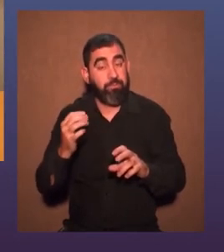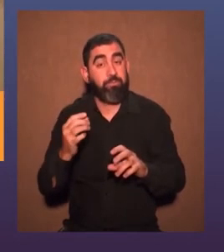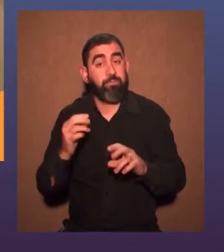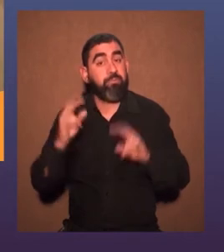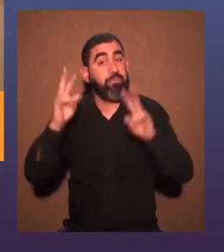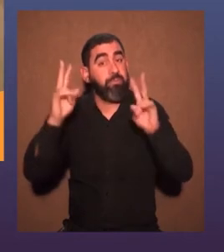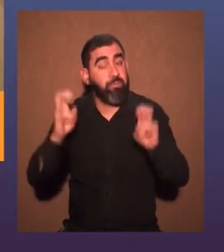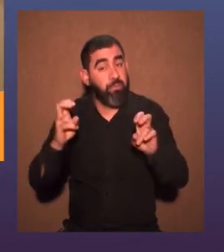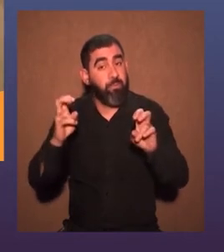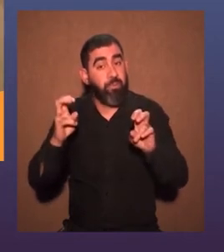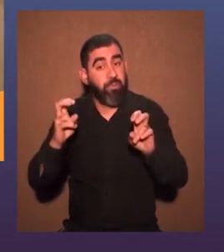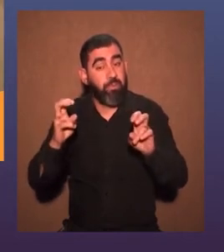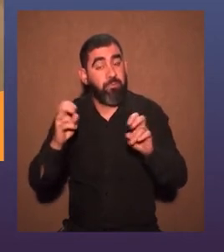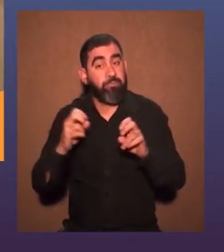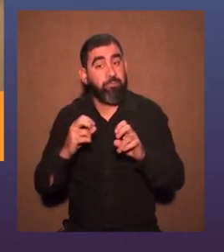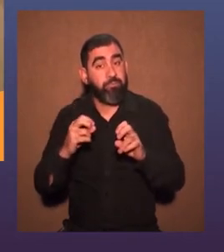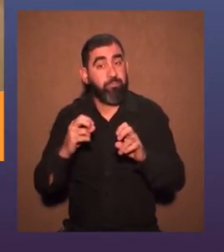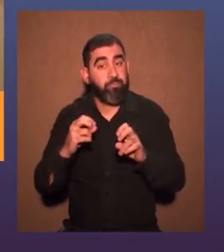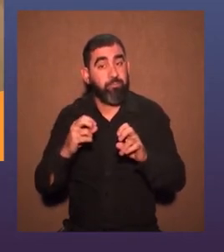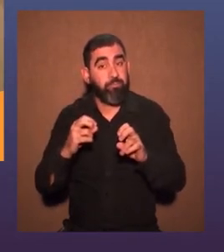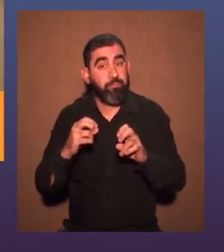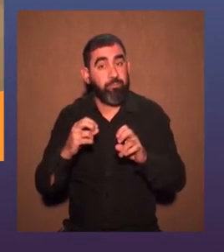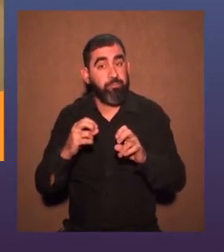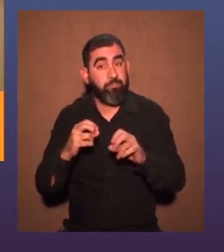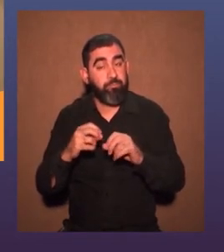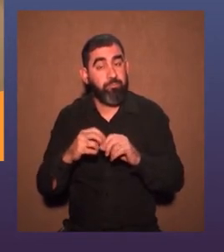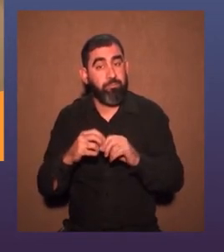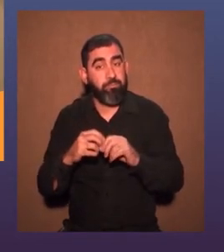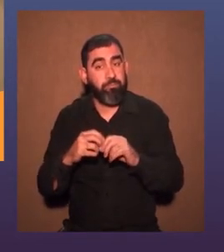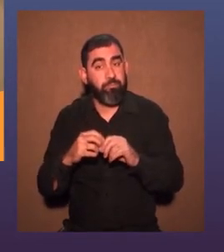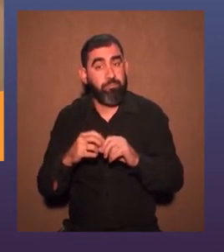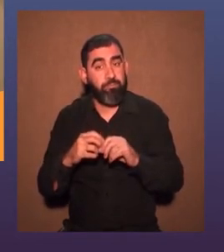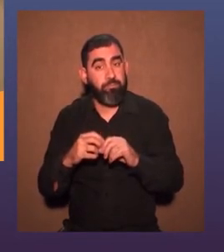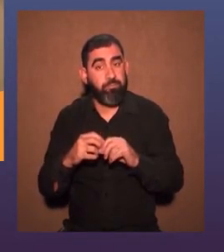importante, digamos, con una carga,